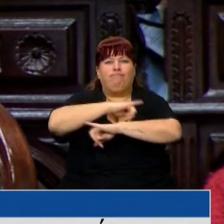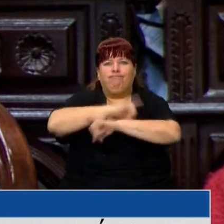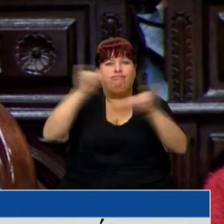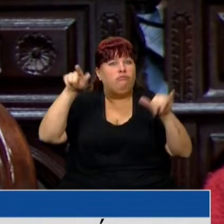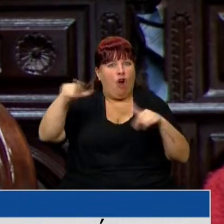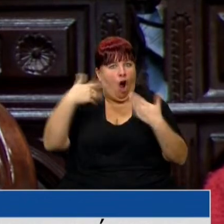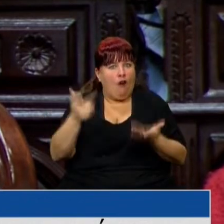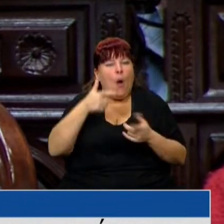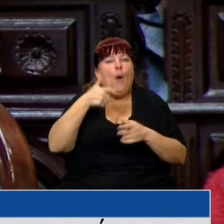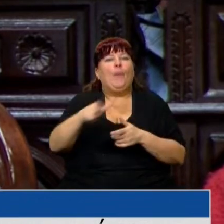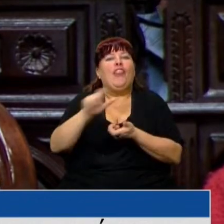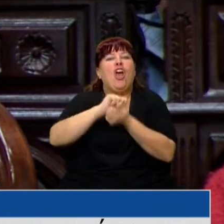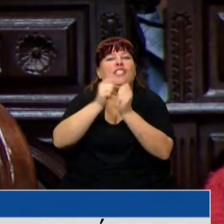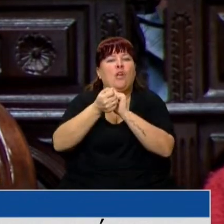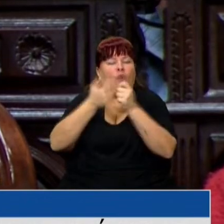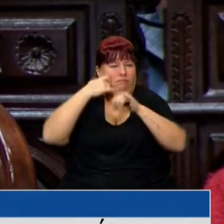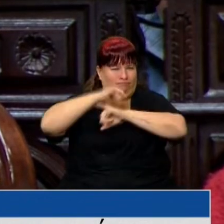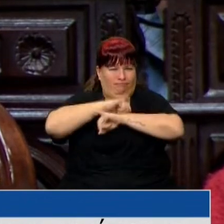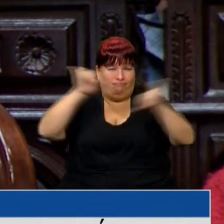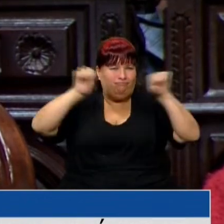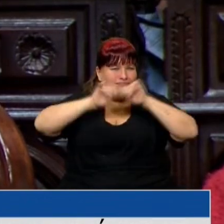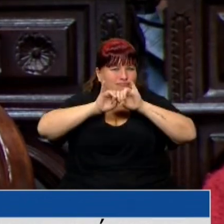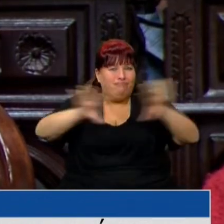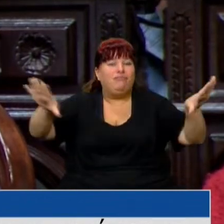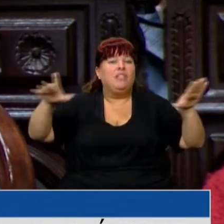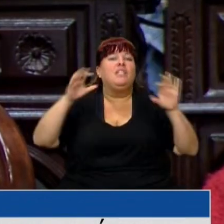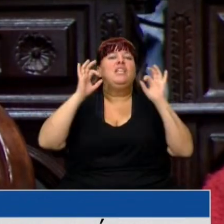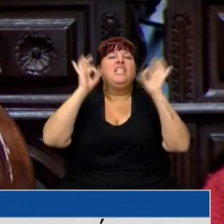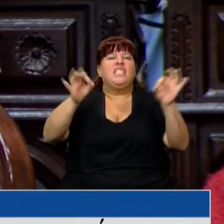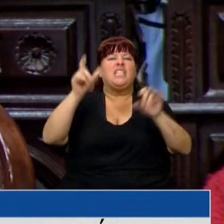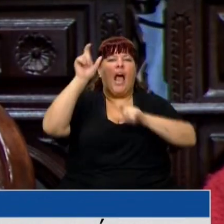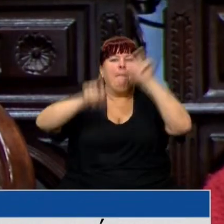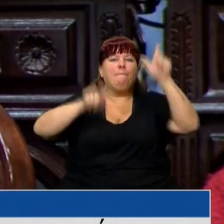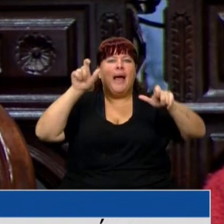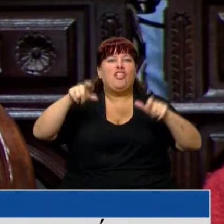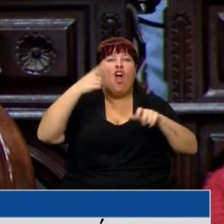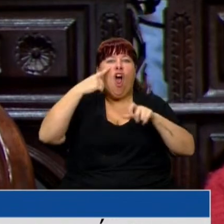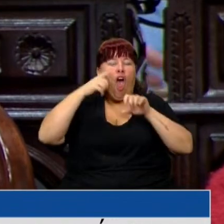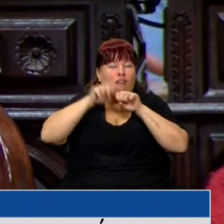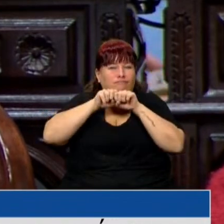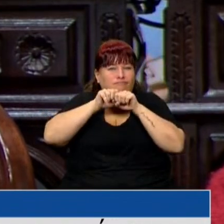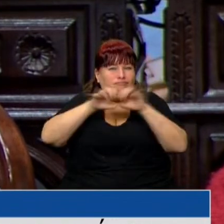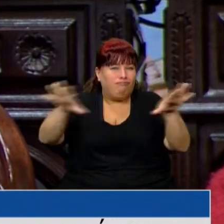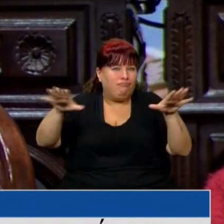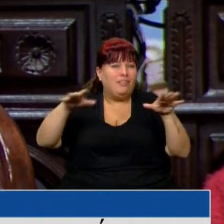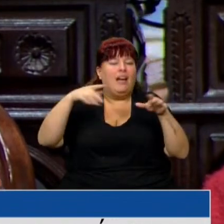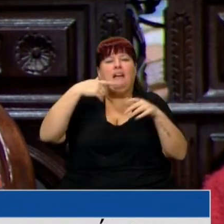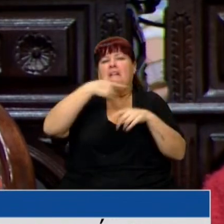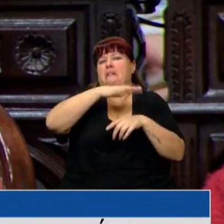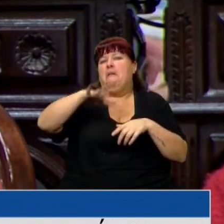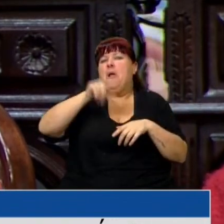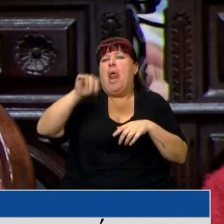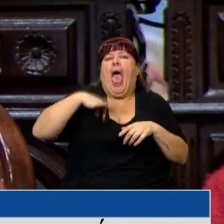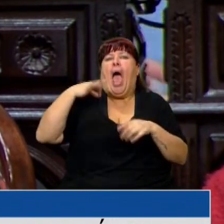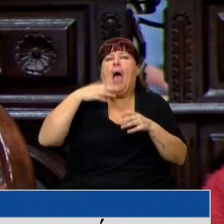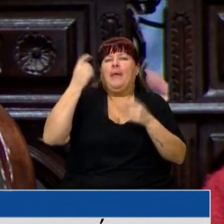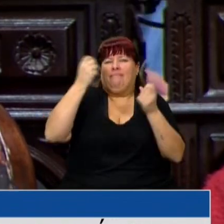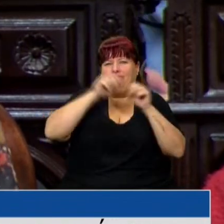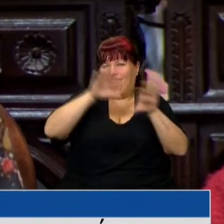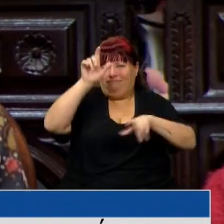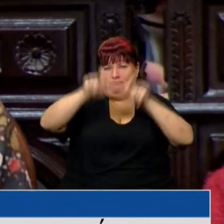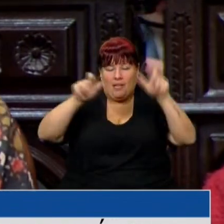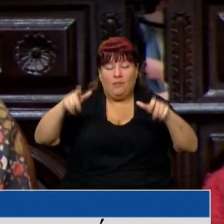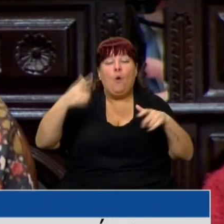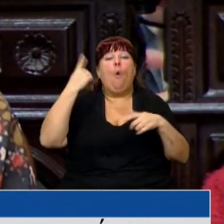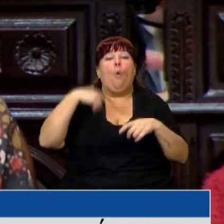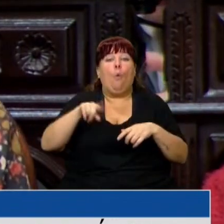no consentida de un video sexual viralizado que alcanzó a todas las personas que ella conocía en diferentes ámbitos de su vida, y que